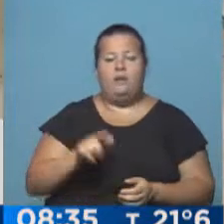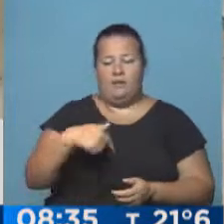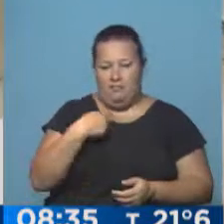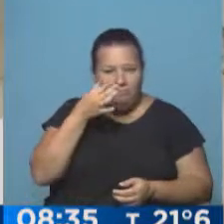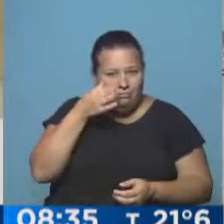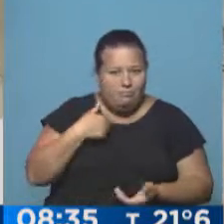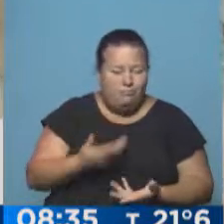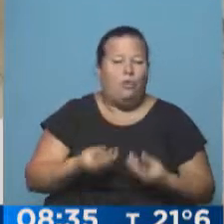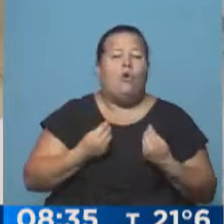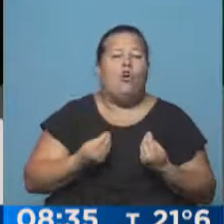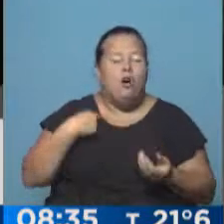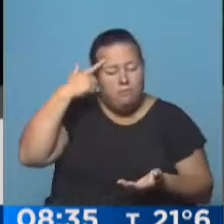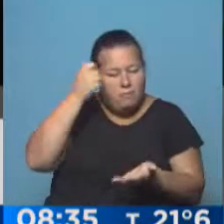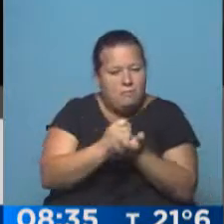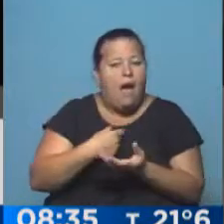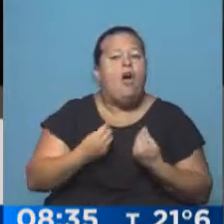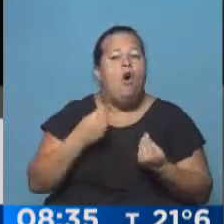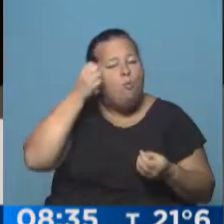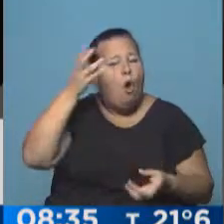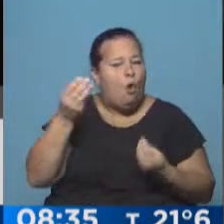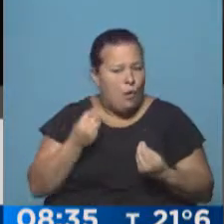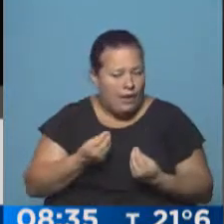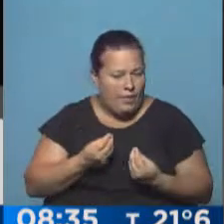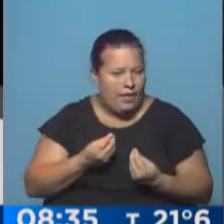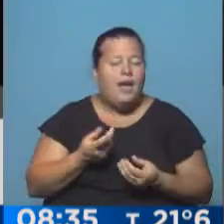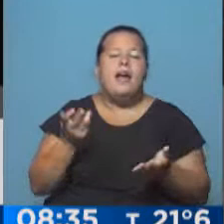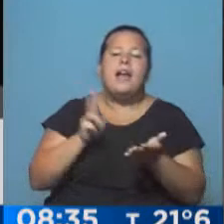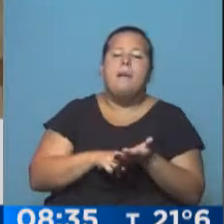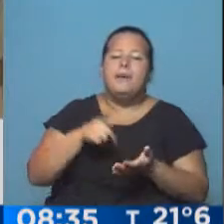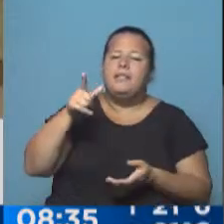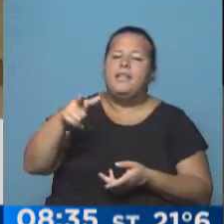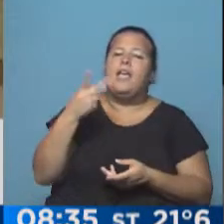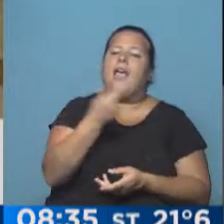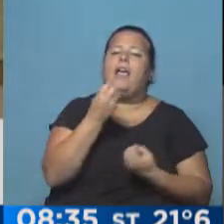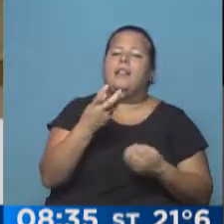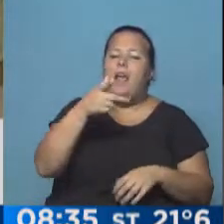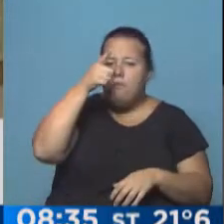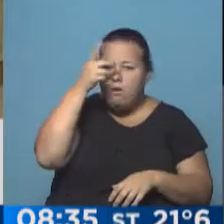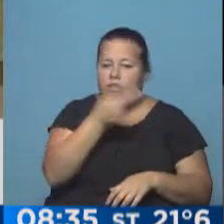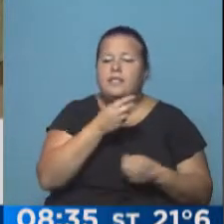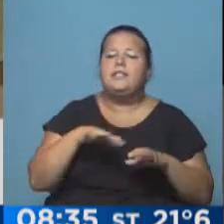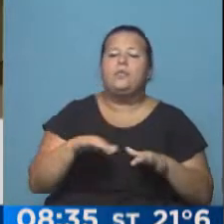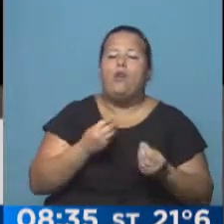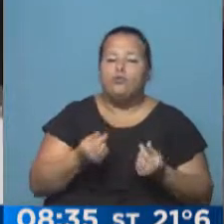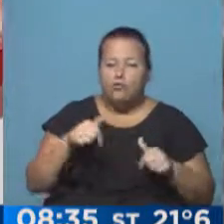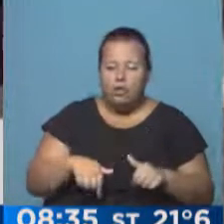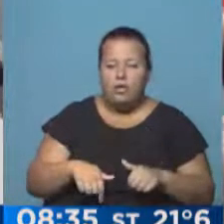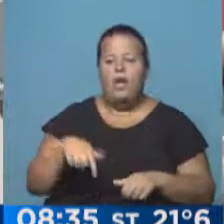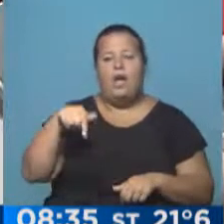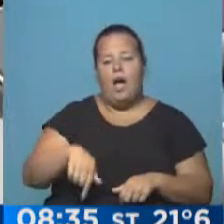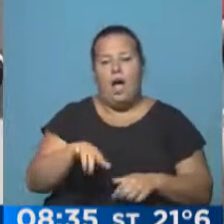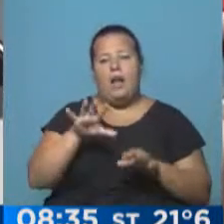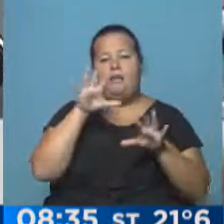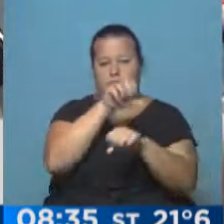mío. ¿Cómo hago para olvidarme esto de la cabeza? ¿Puede reiterar, comisario, en qué calidad están los dos efectivos? ¿En qué situación judicial se encuentran? Están en calidad